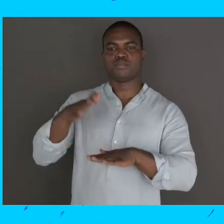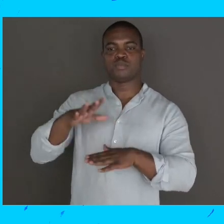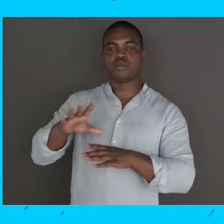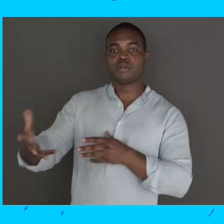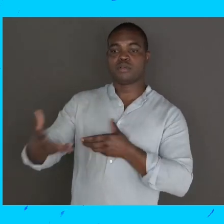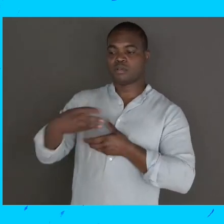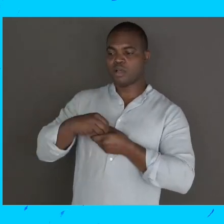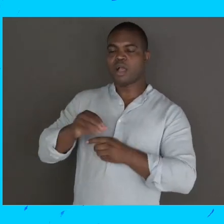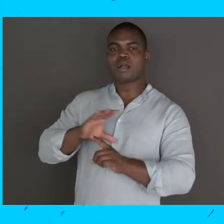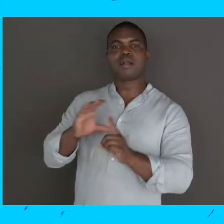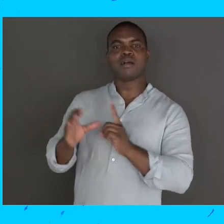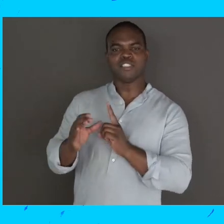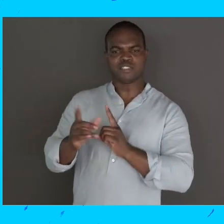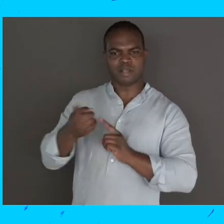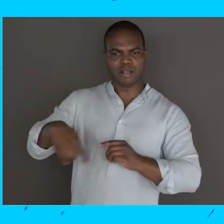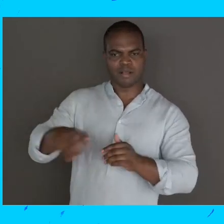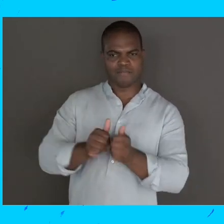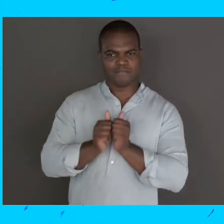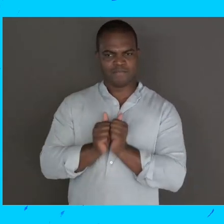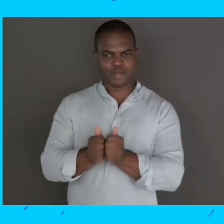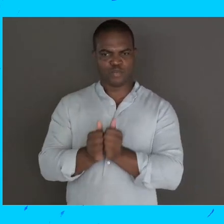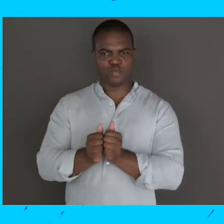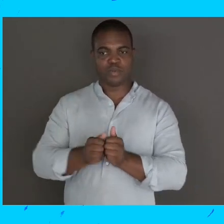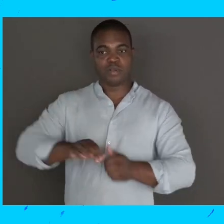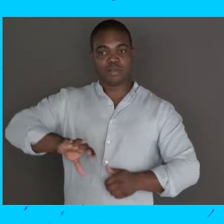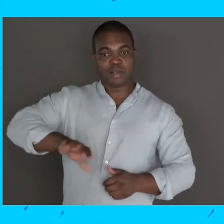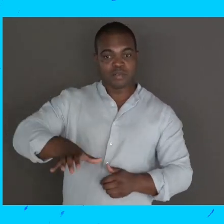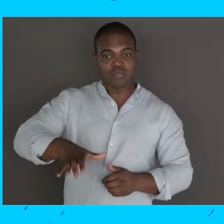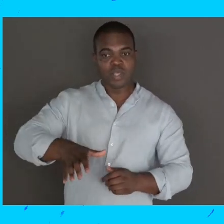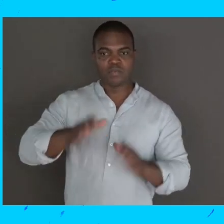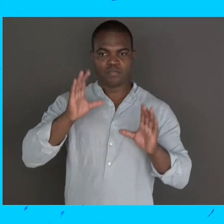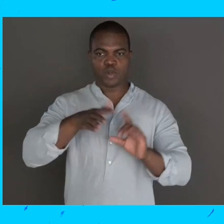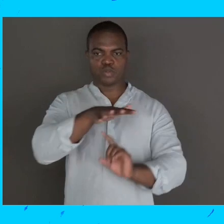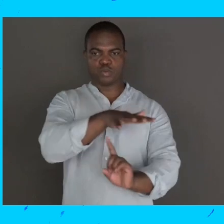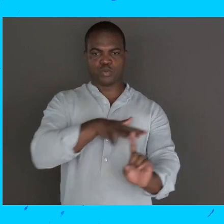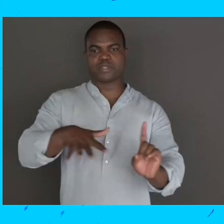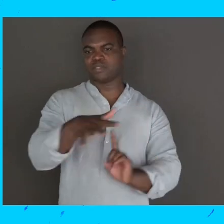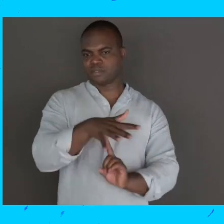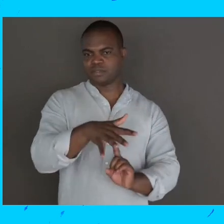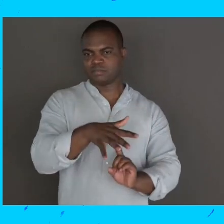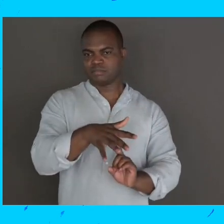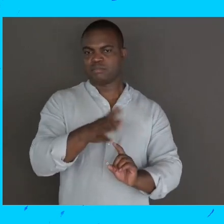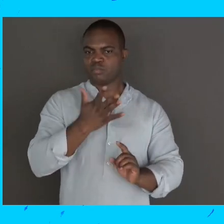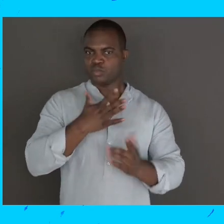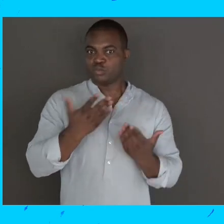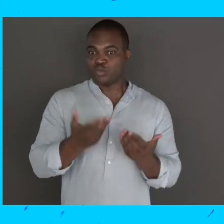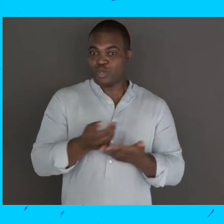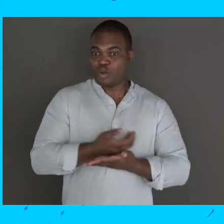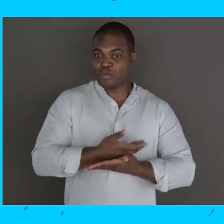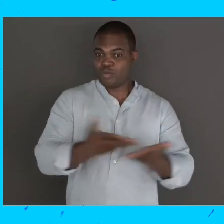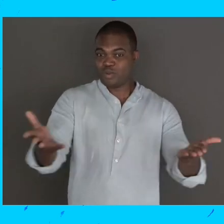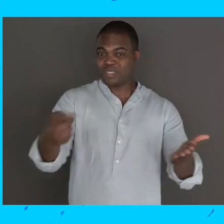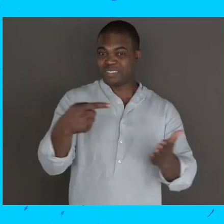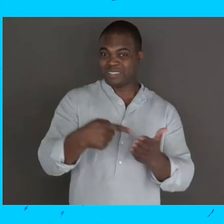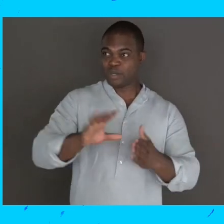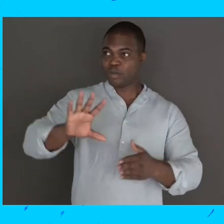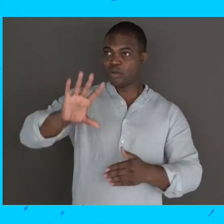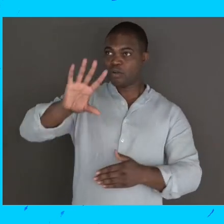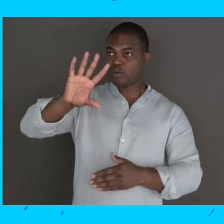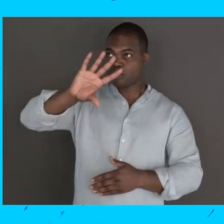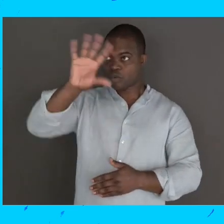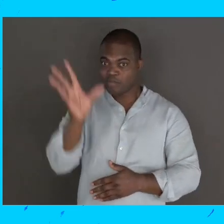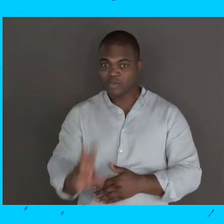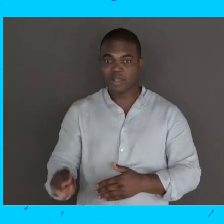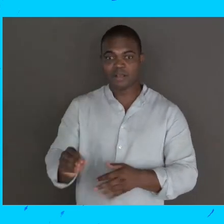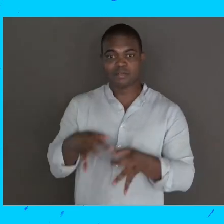jóvenes. Esta estrategia se alinea sobre los compromisos de